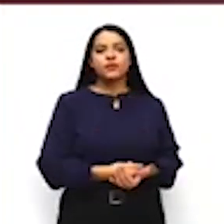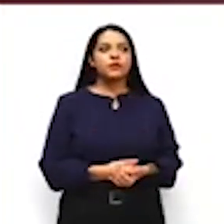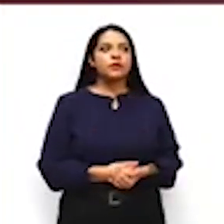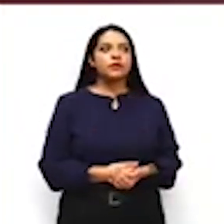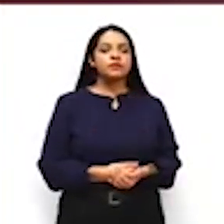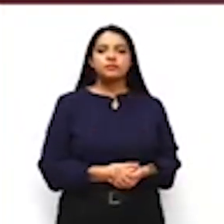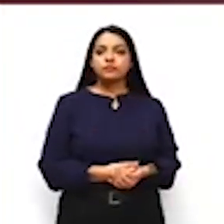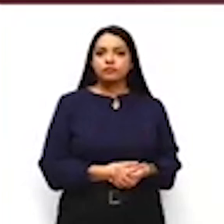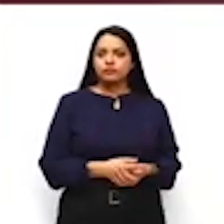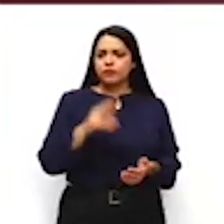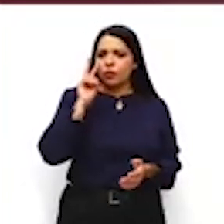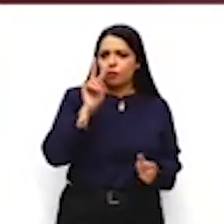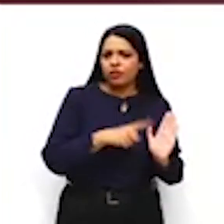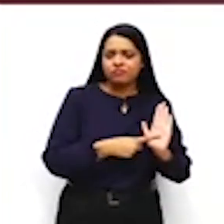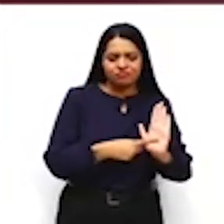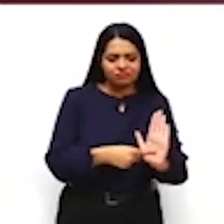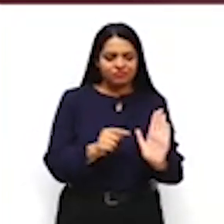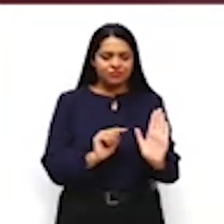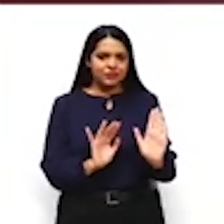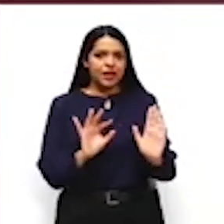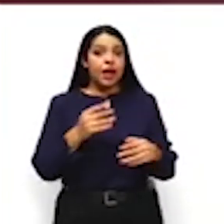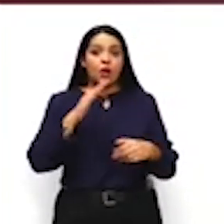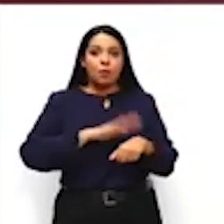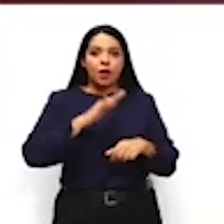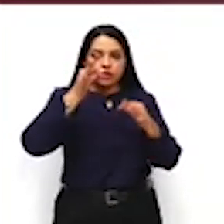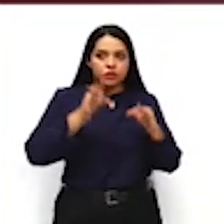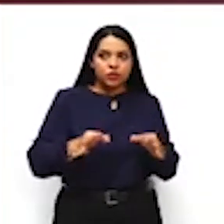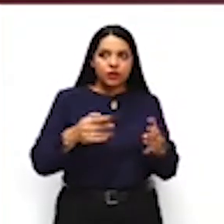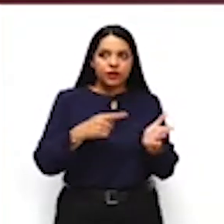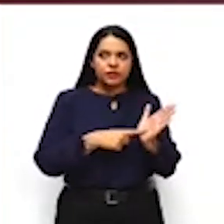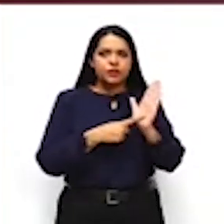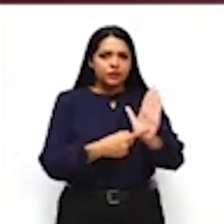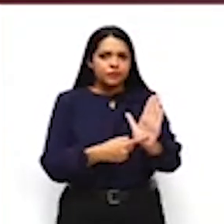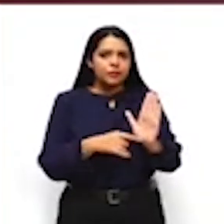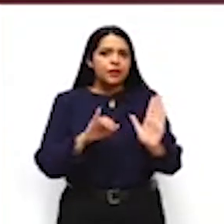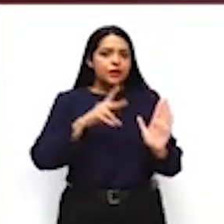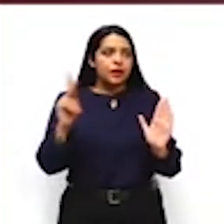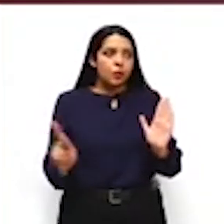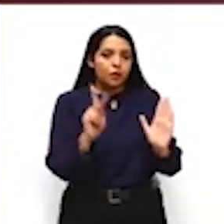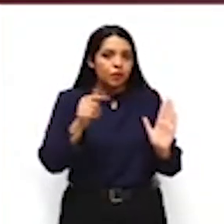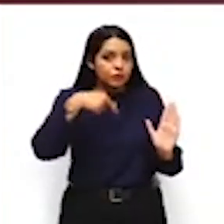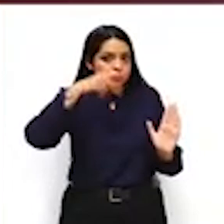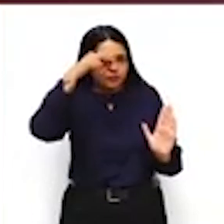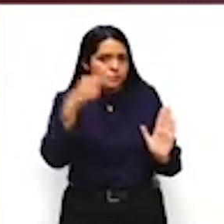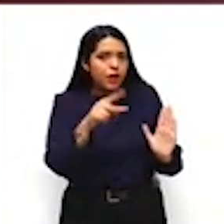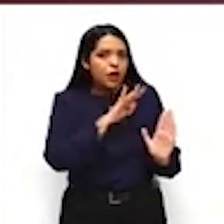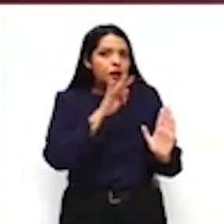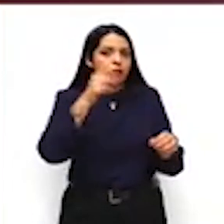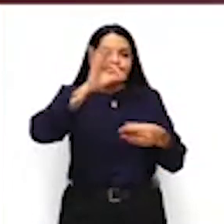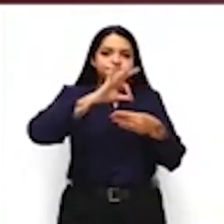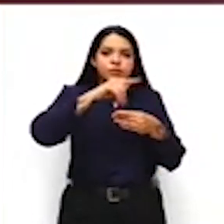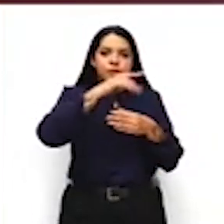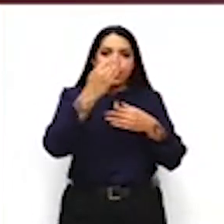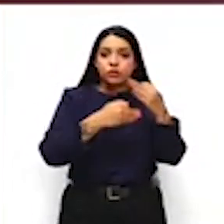¿No les parece que lo más democrático en todo caso es que sea el pueblo de México el que vote?